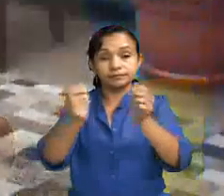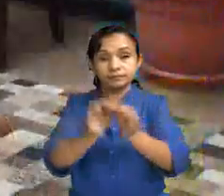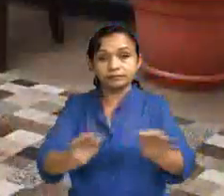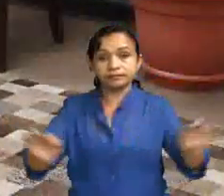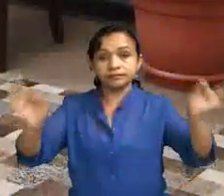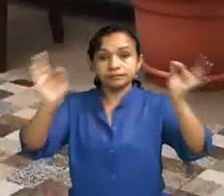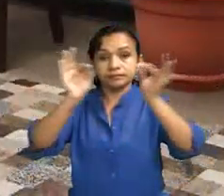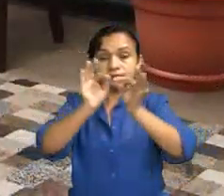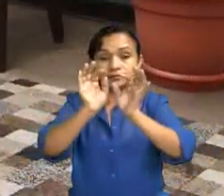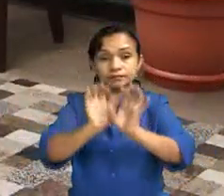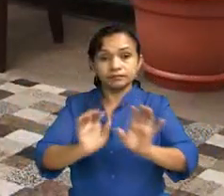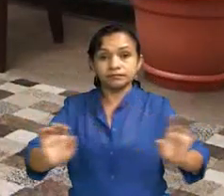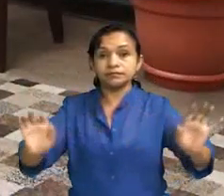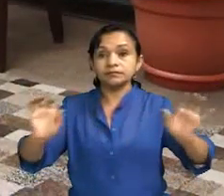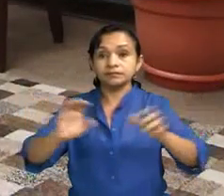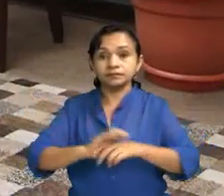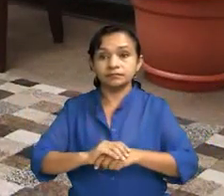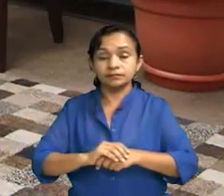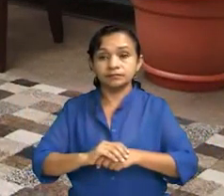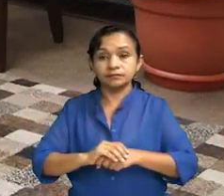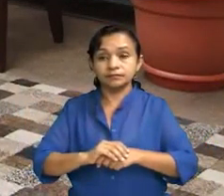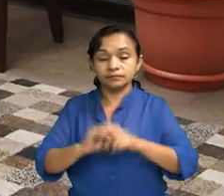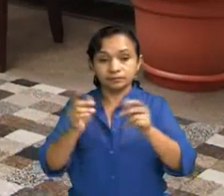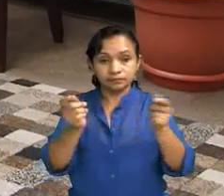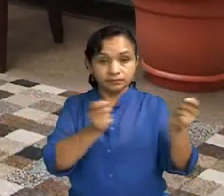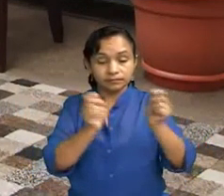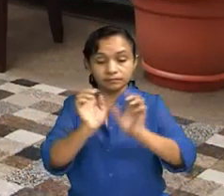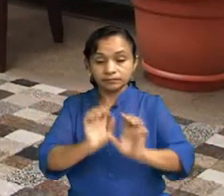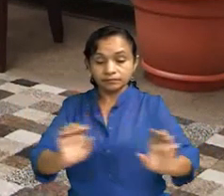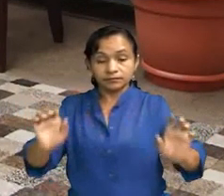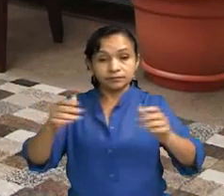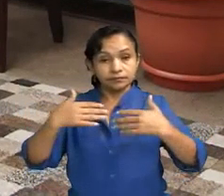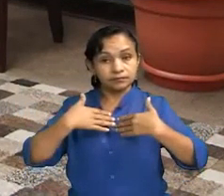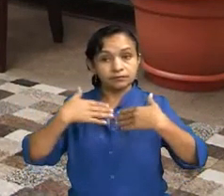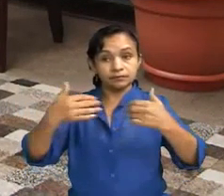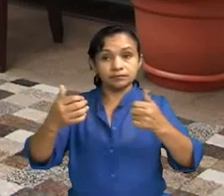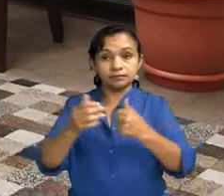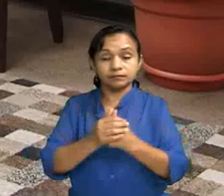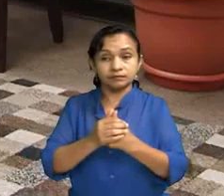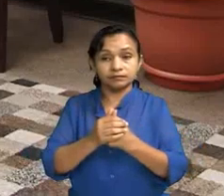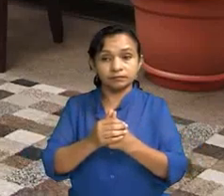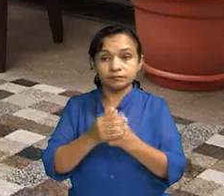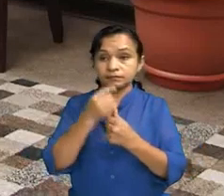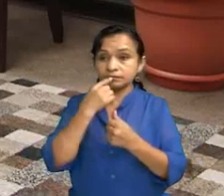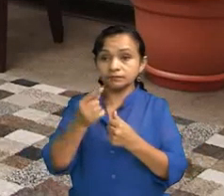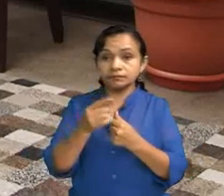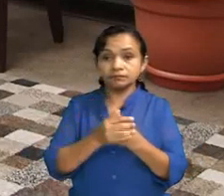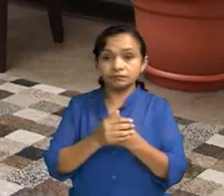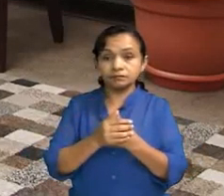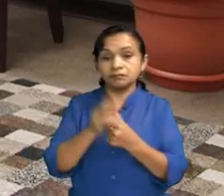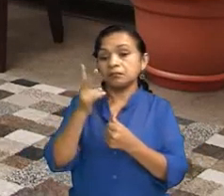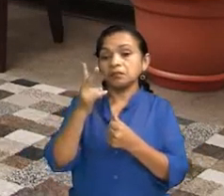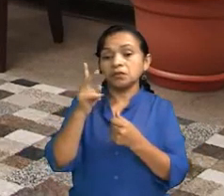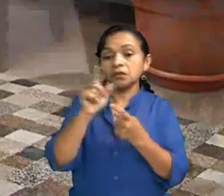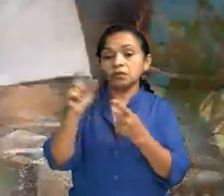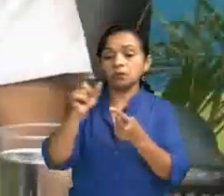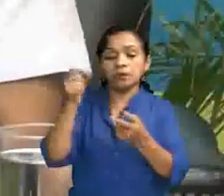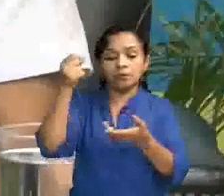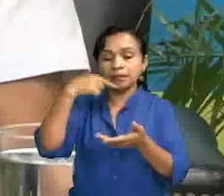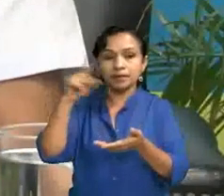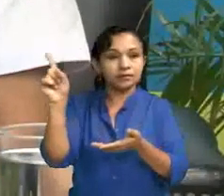importante para que el niño... El control del niño sano no nos dice a nosotros simplemente que porque el niño tiene 2 meses y le toca